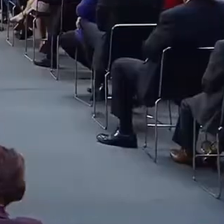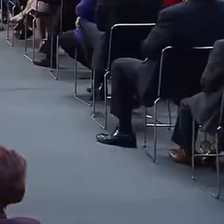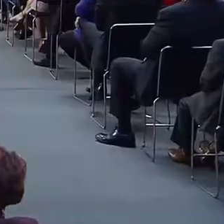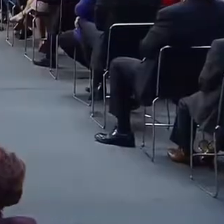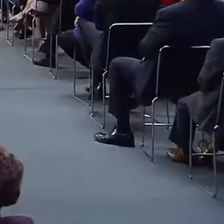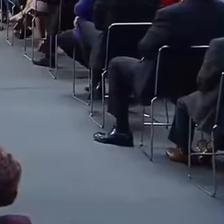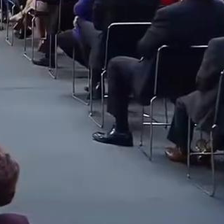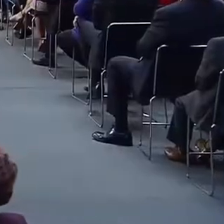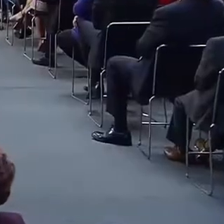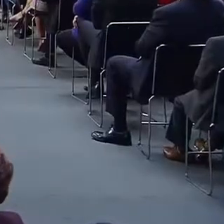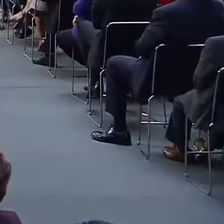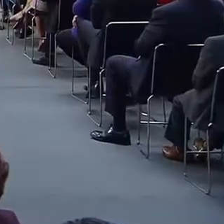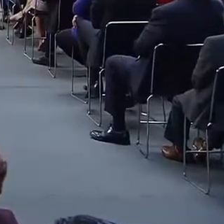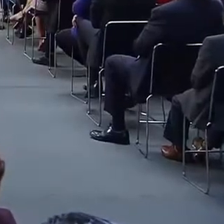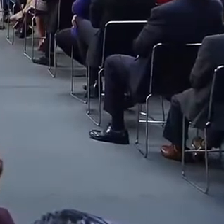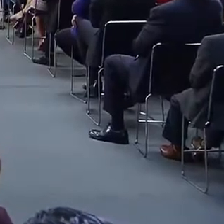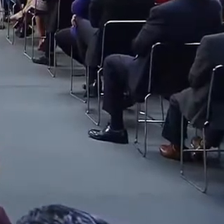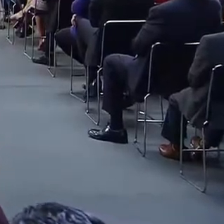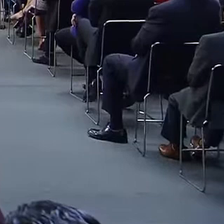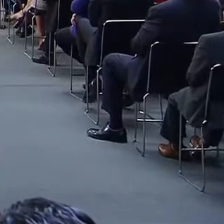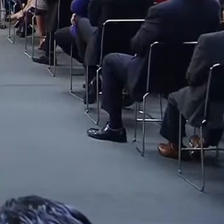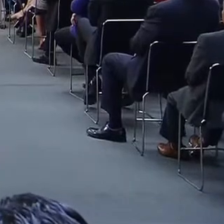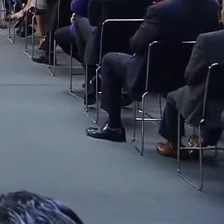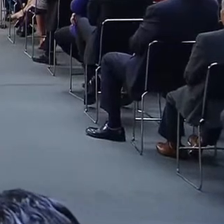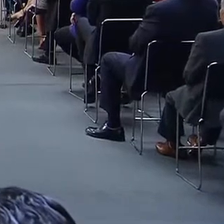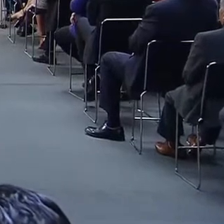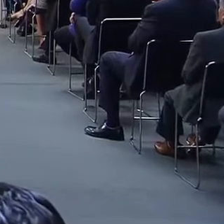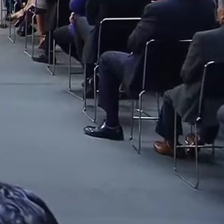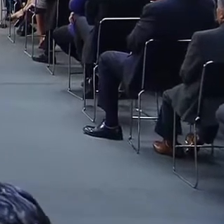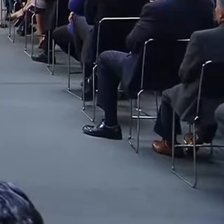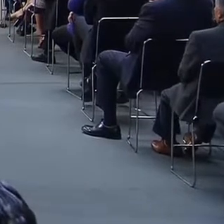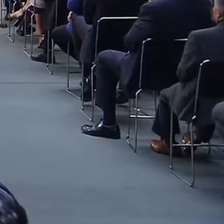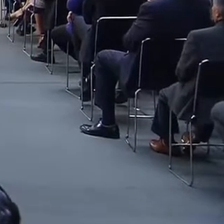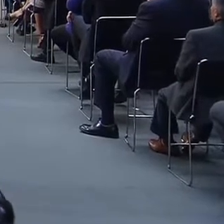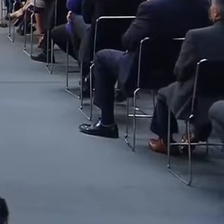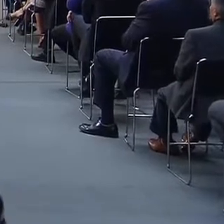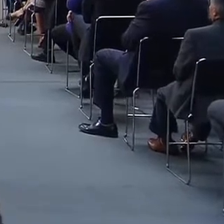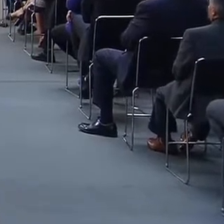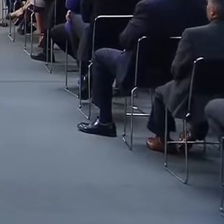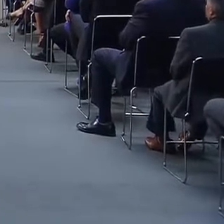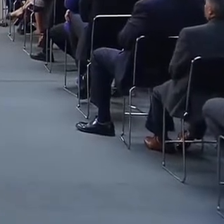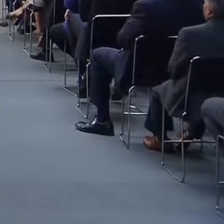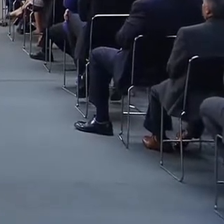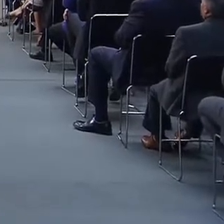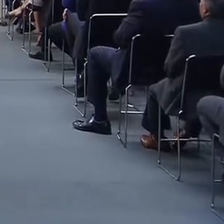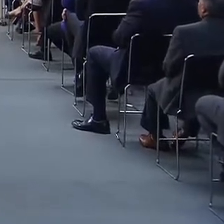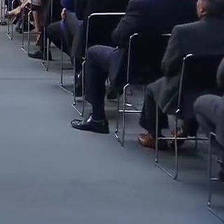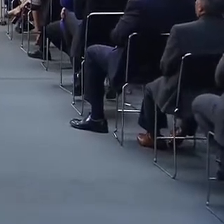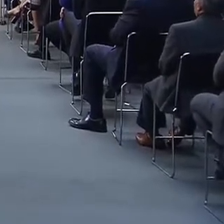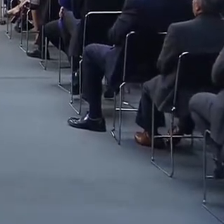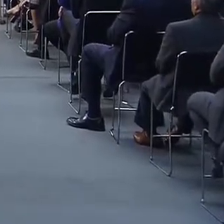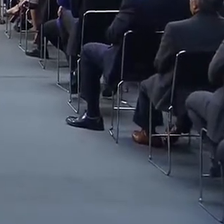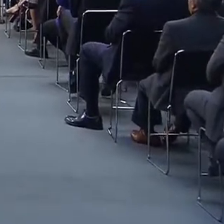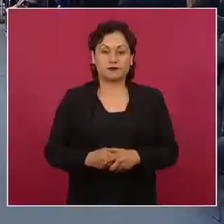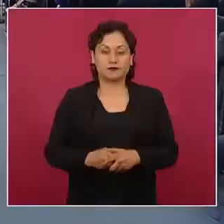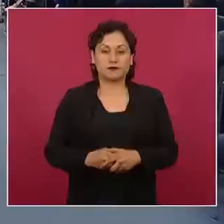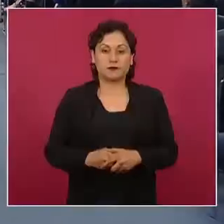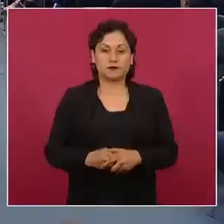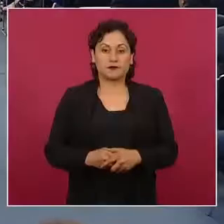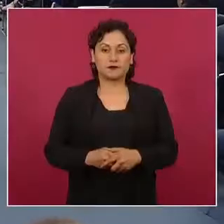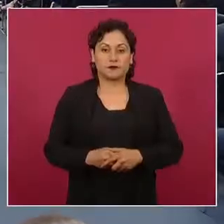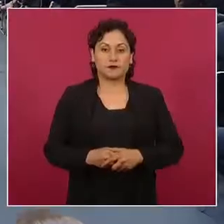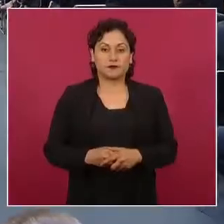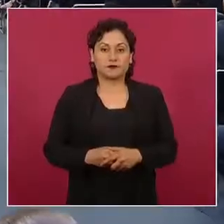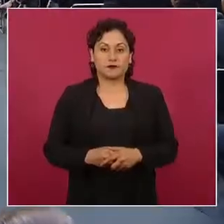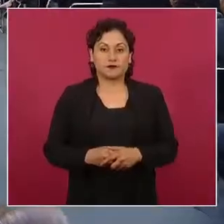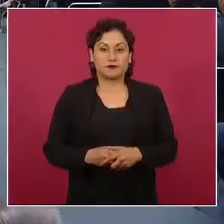transmisión y no pagaban absolutamente nada. Podían tener, como